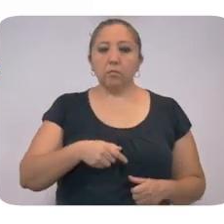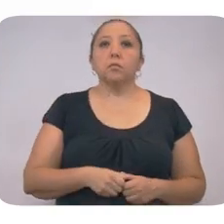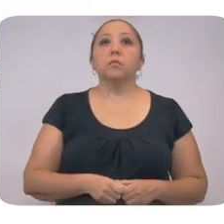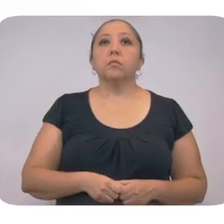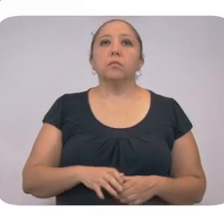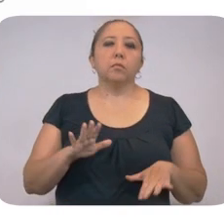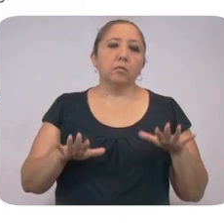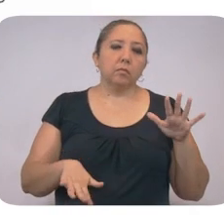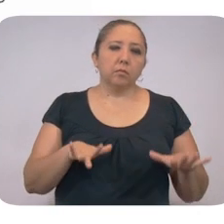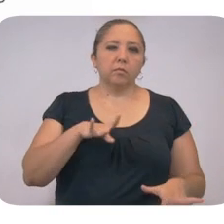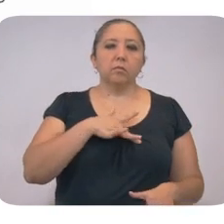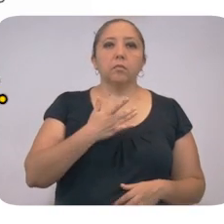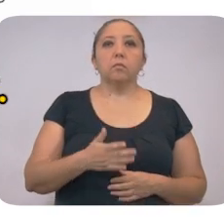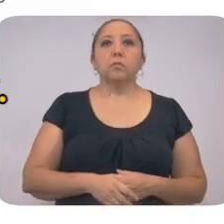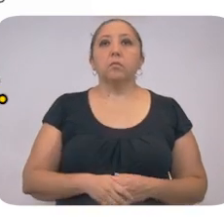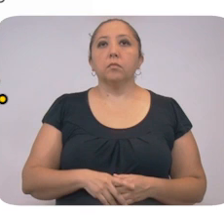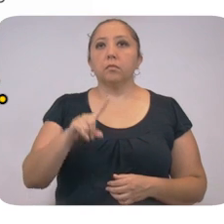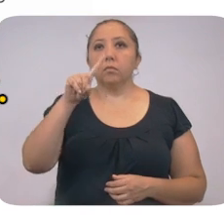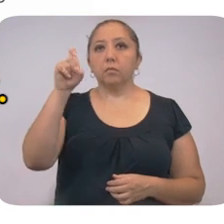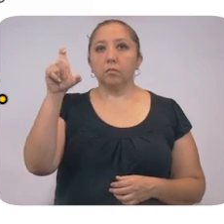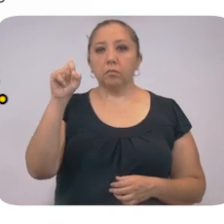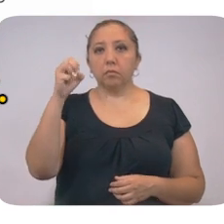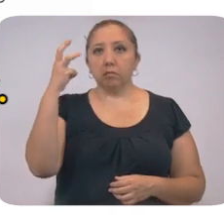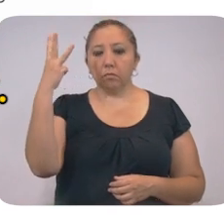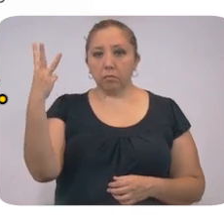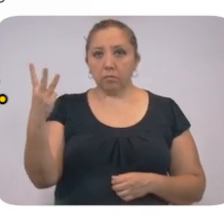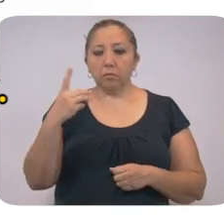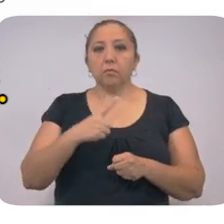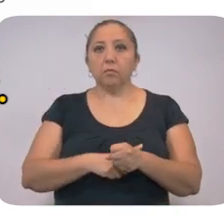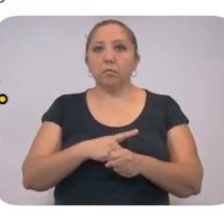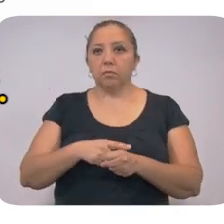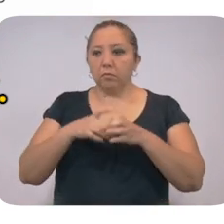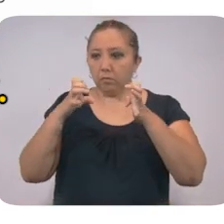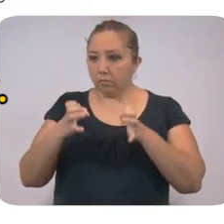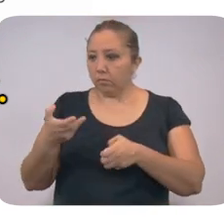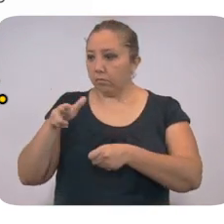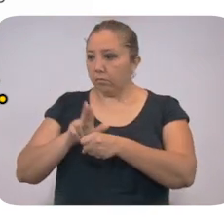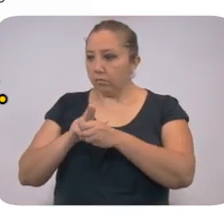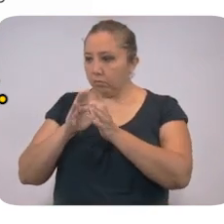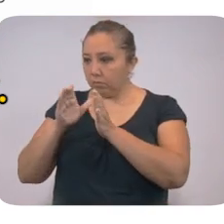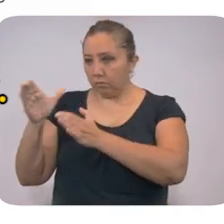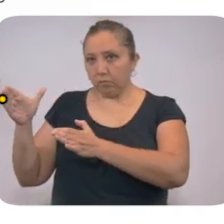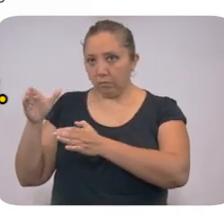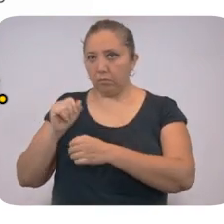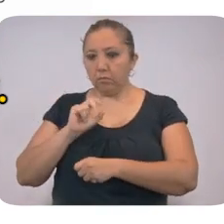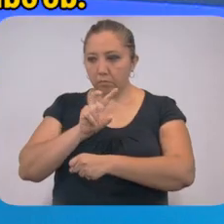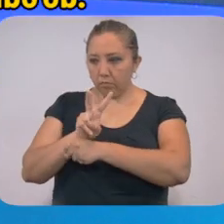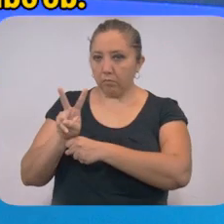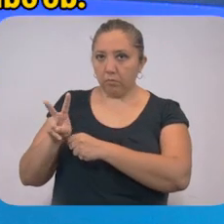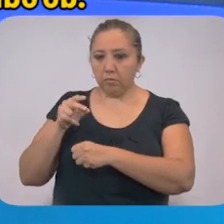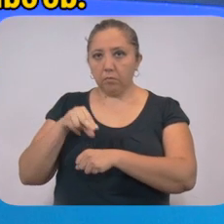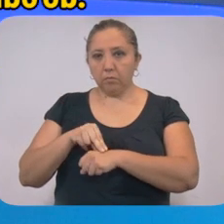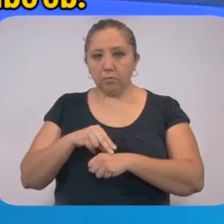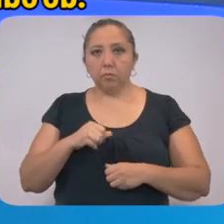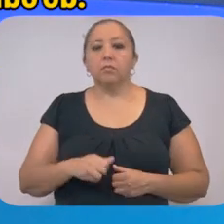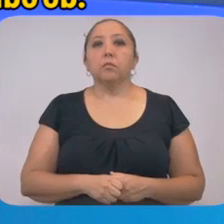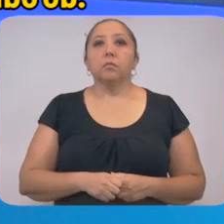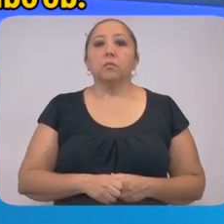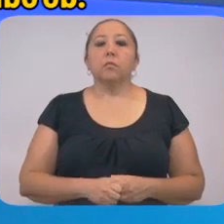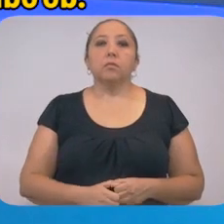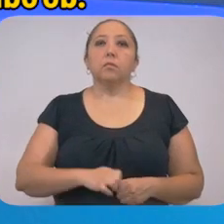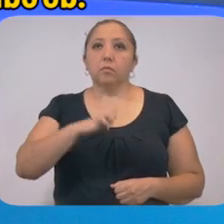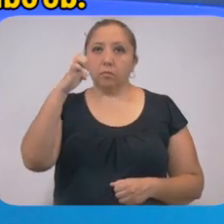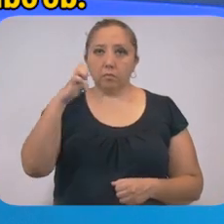y presentan síntomas leves. 123 de los casos confirmados están hospitalizados y en aislamiento total. El rango de los